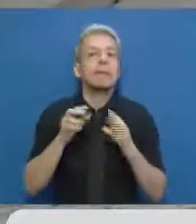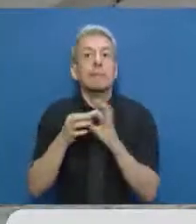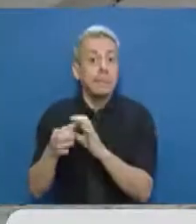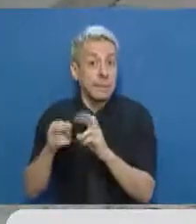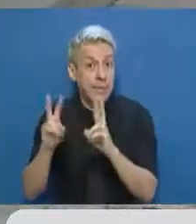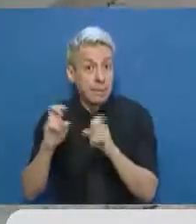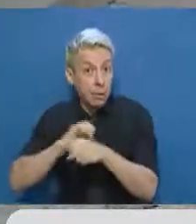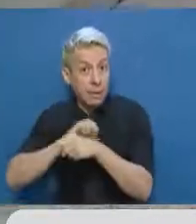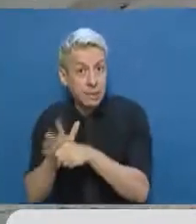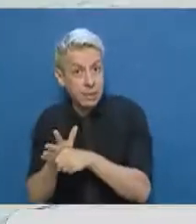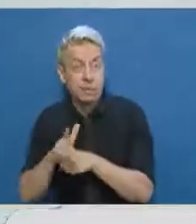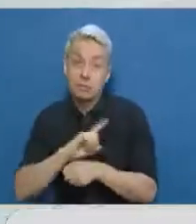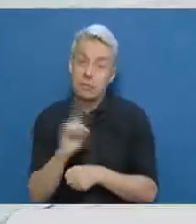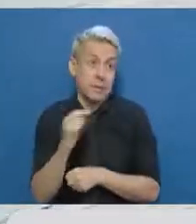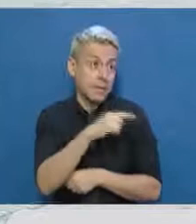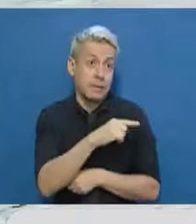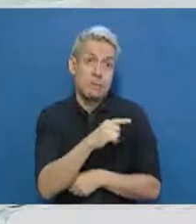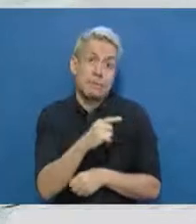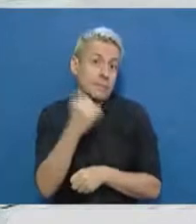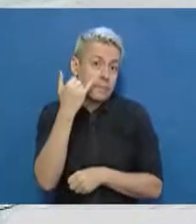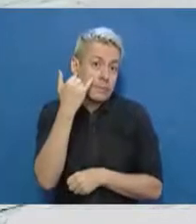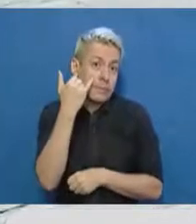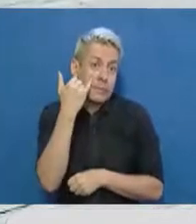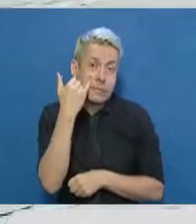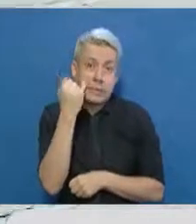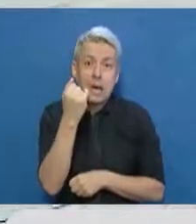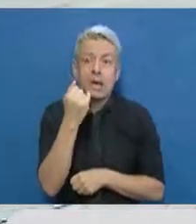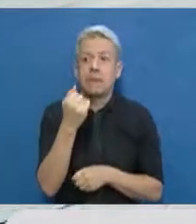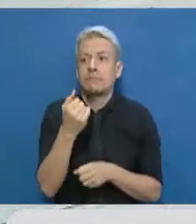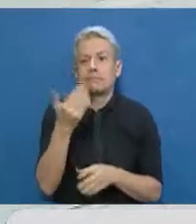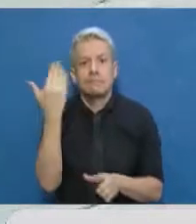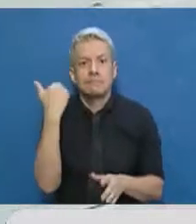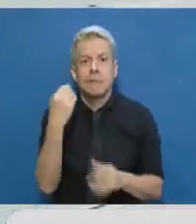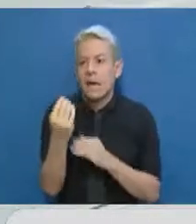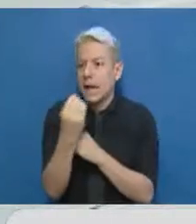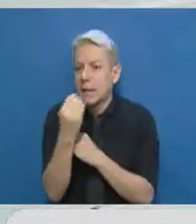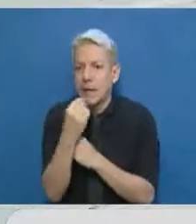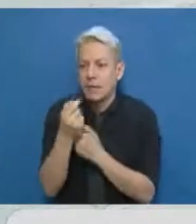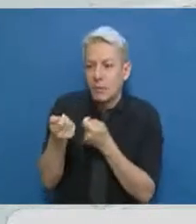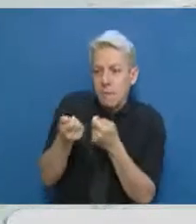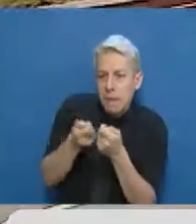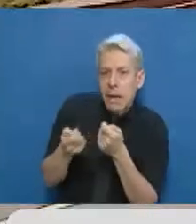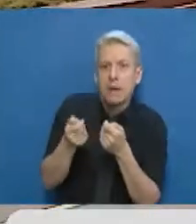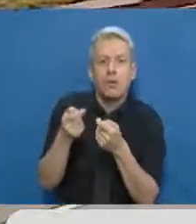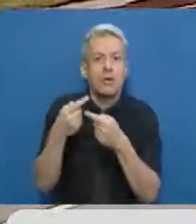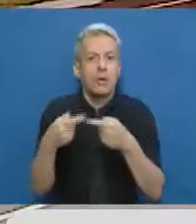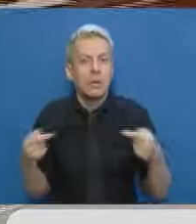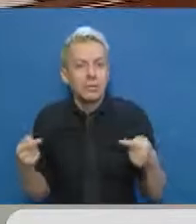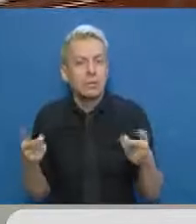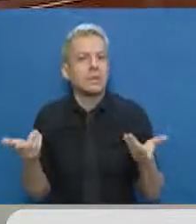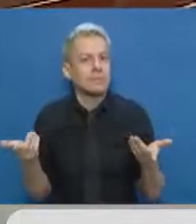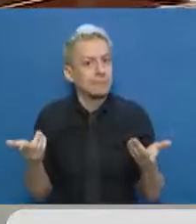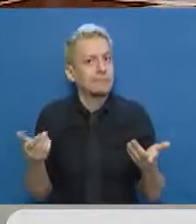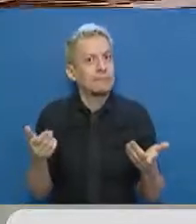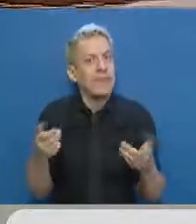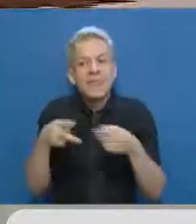porque ellos además estaban haciendo manejo de alimentos, maniobras que tienen que ver con